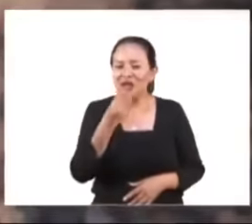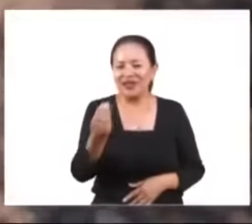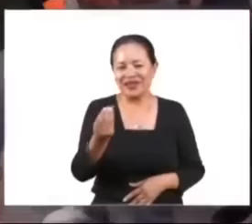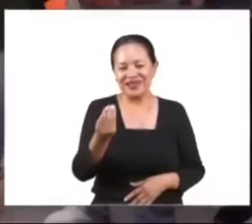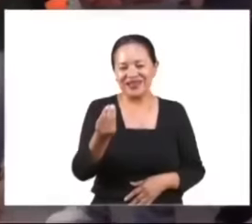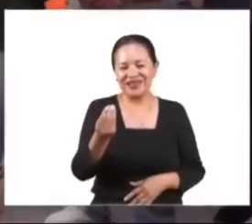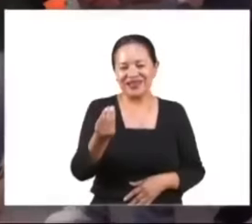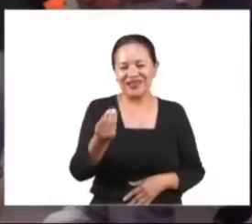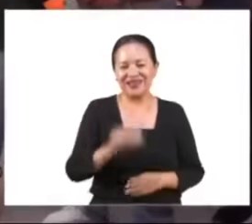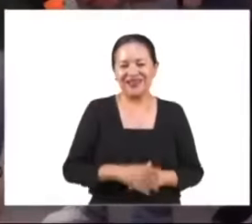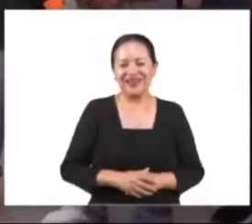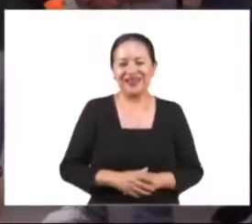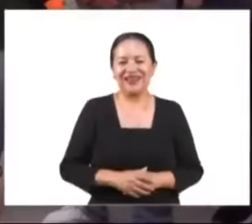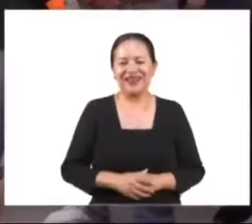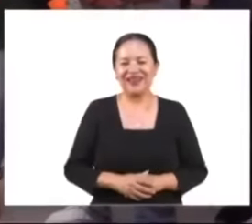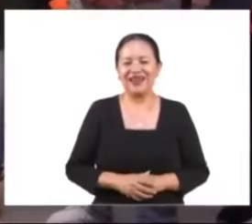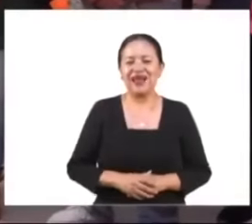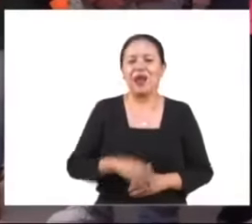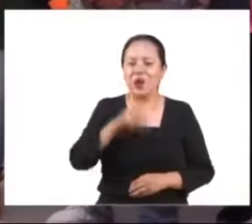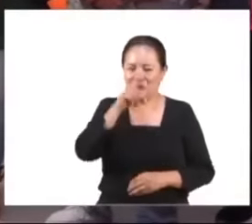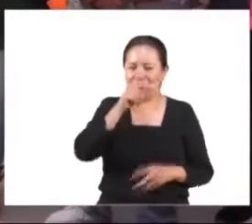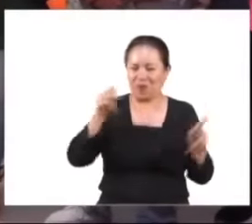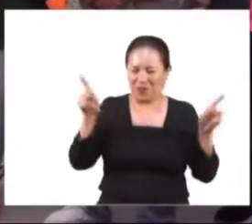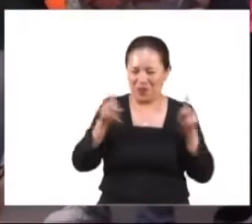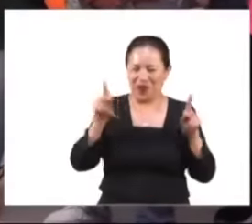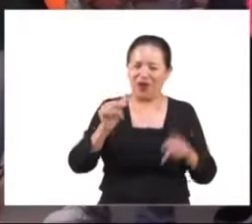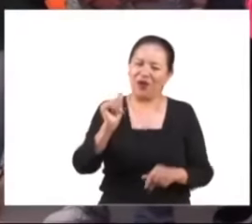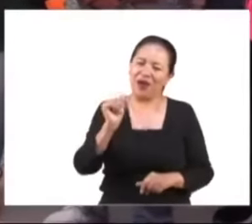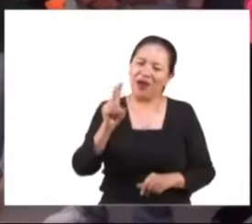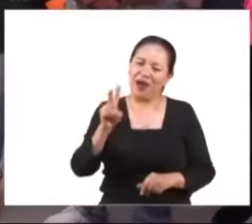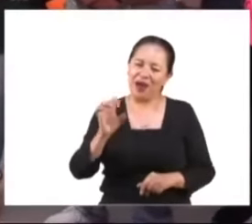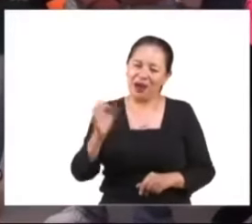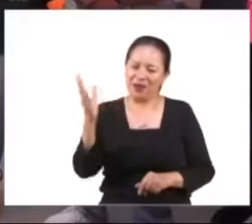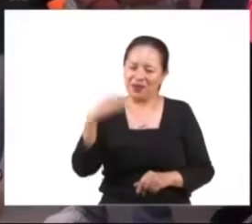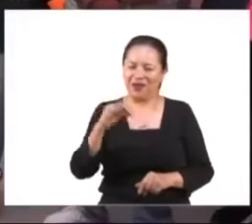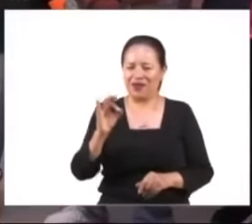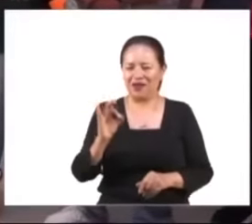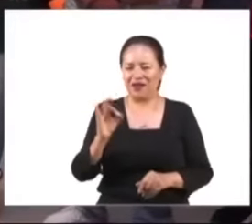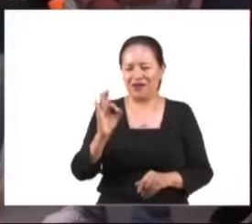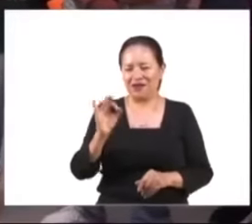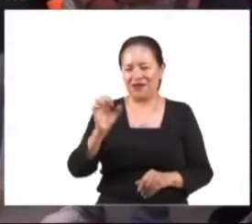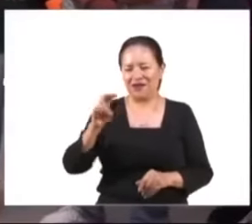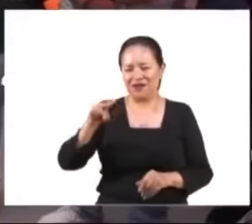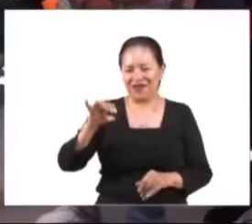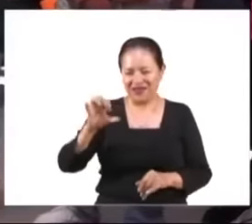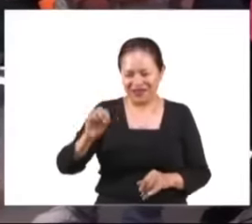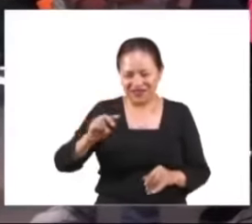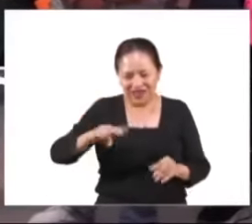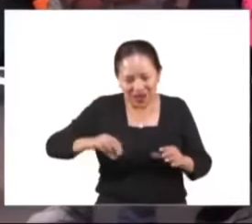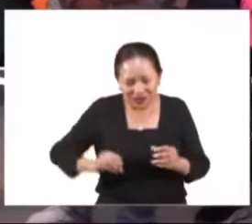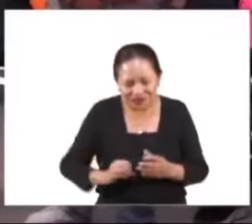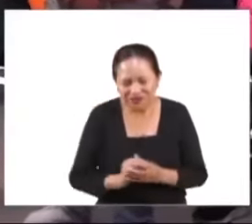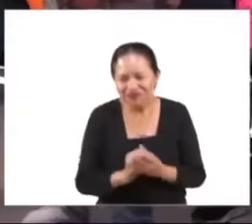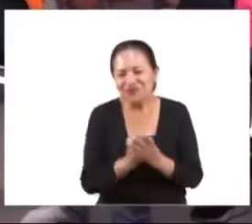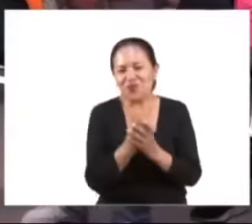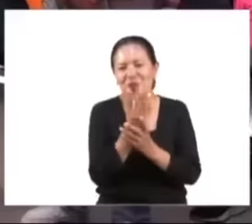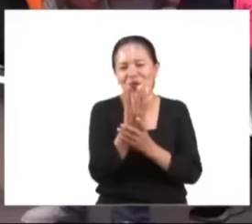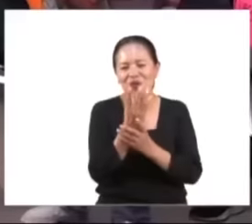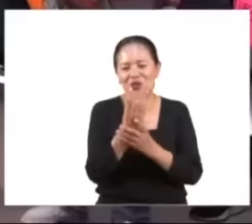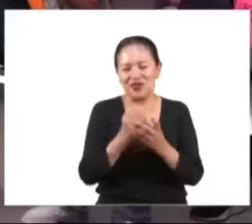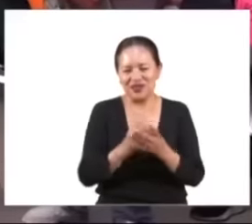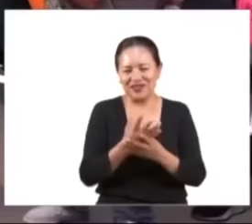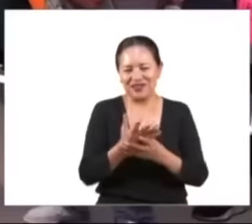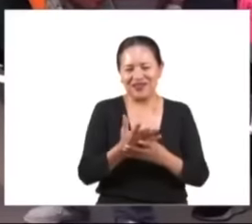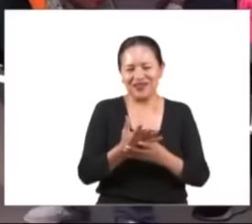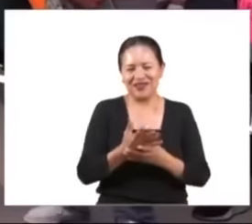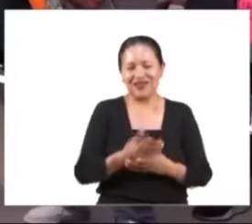de la beca ranza es ave fénix en efecto surgido de las cenizas Y hoy pues tenemos esta maravilla yo digo